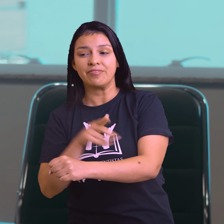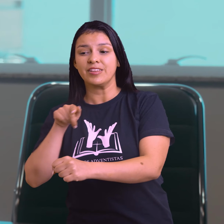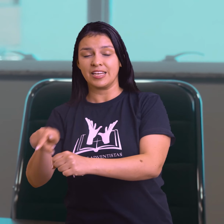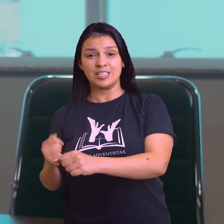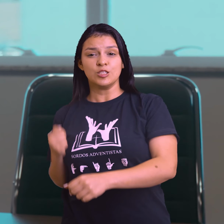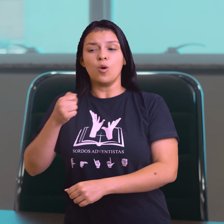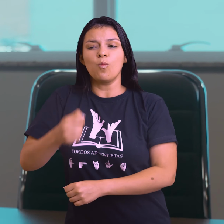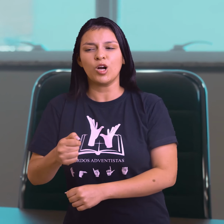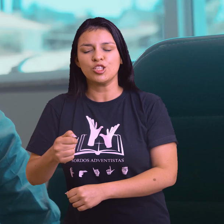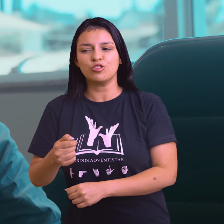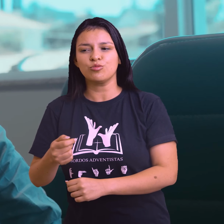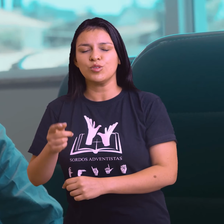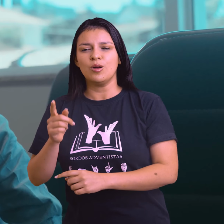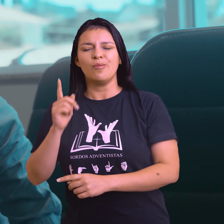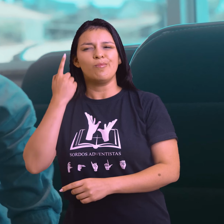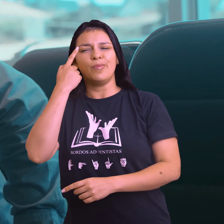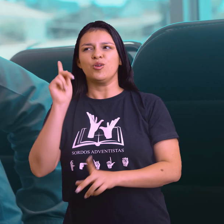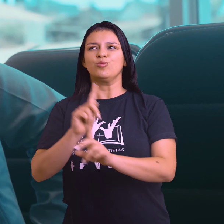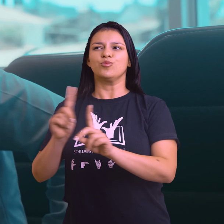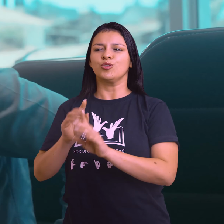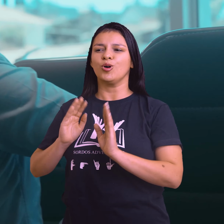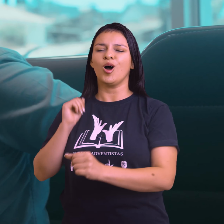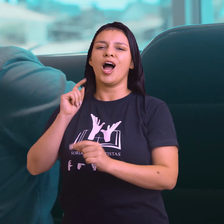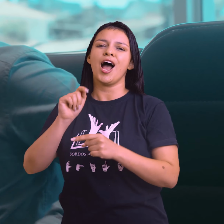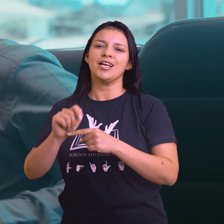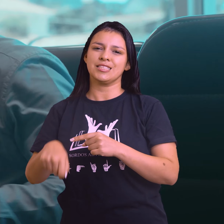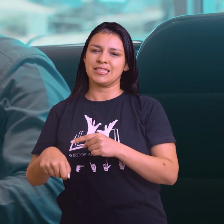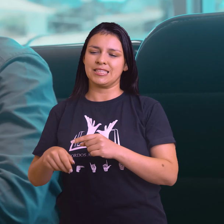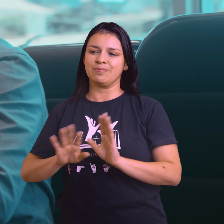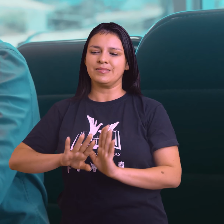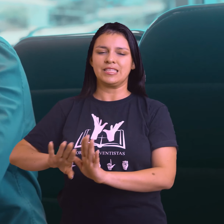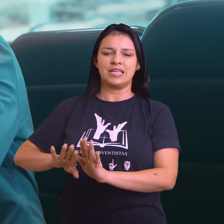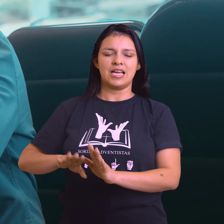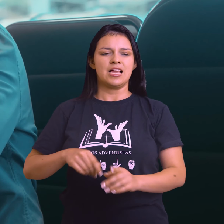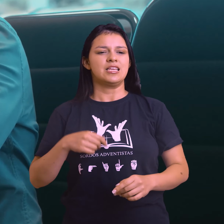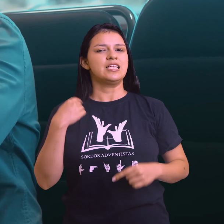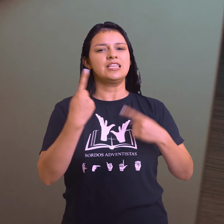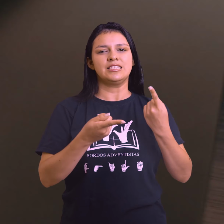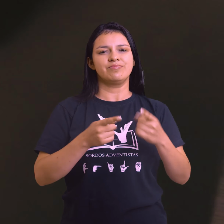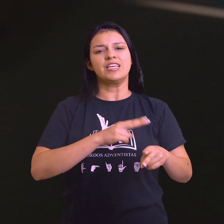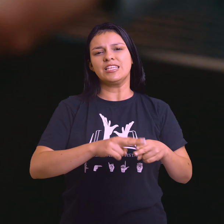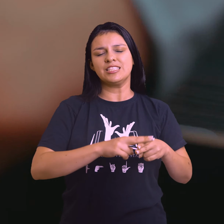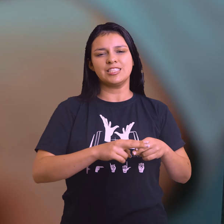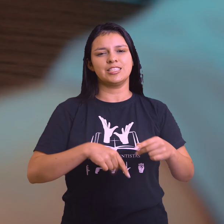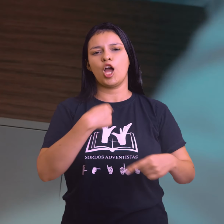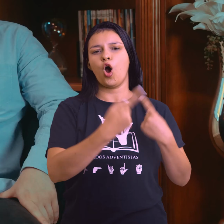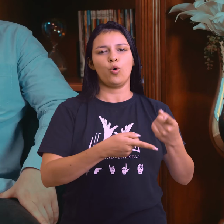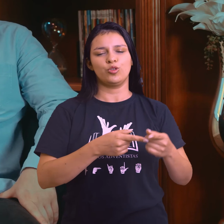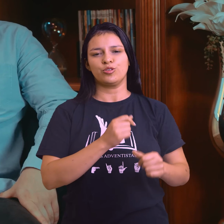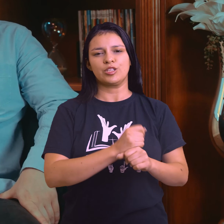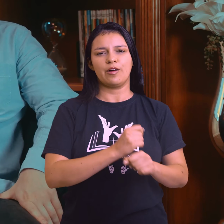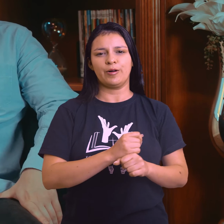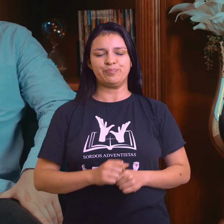debido a la situación, aceptando hacer la prueba para ese puesto de posgrado, independientemente de la otra vacante. Bueno,